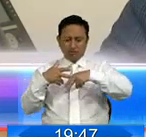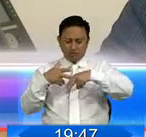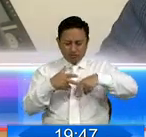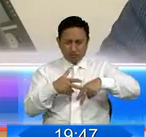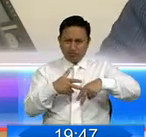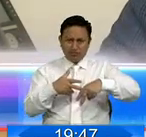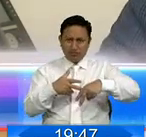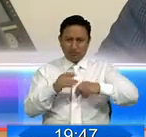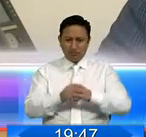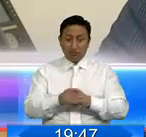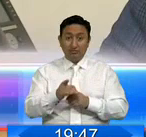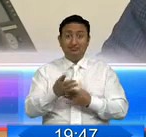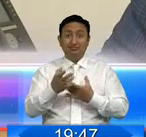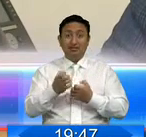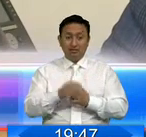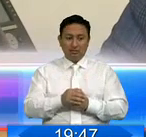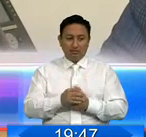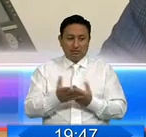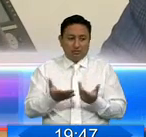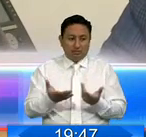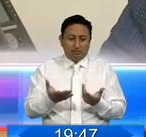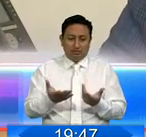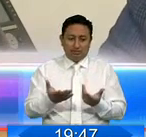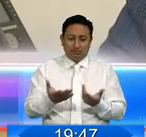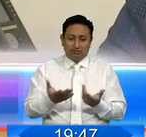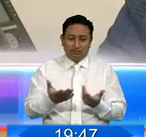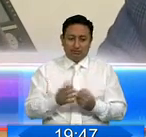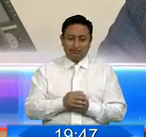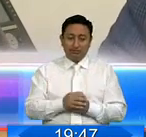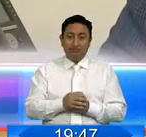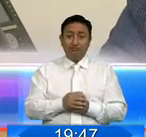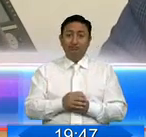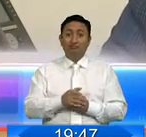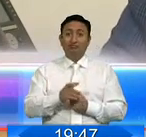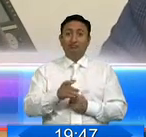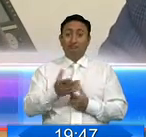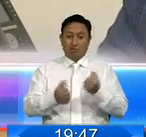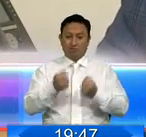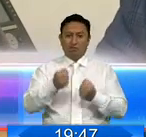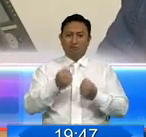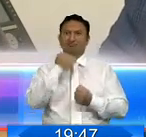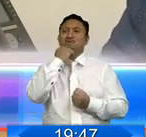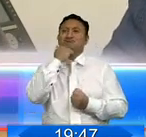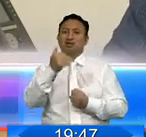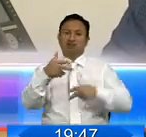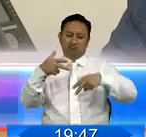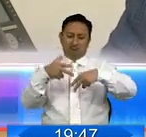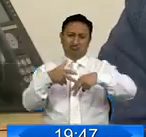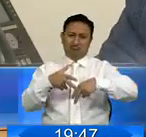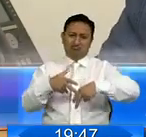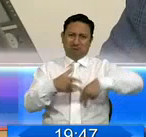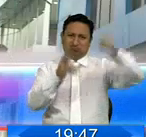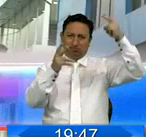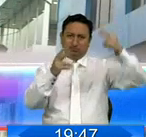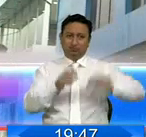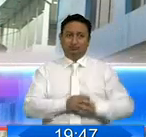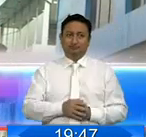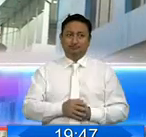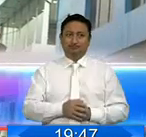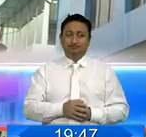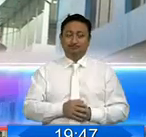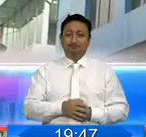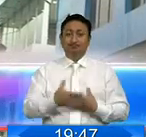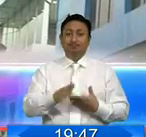fue un intento de atropellar con el vehículo a la gente de manera deliberada. Tras